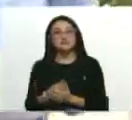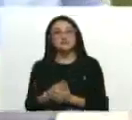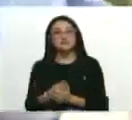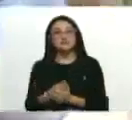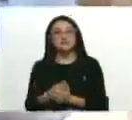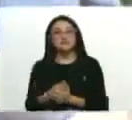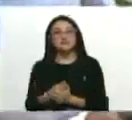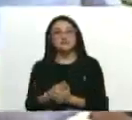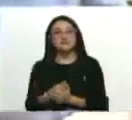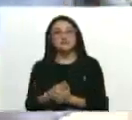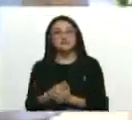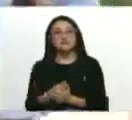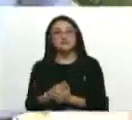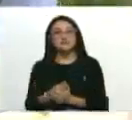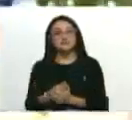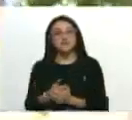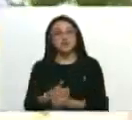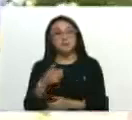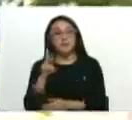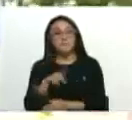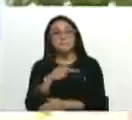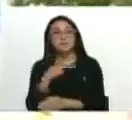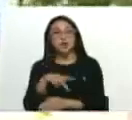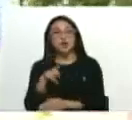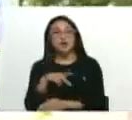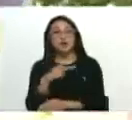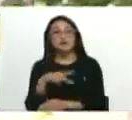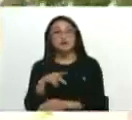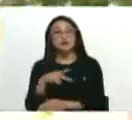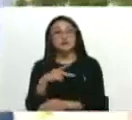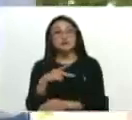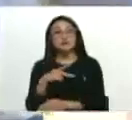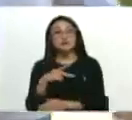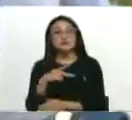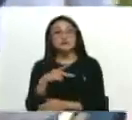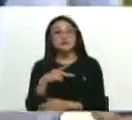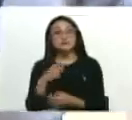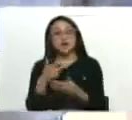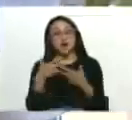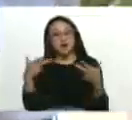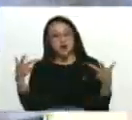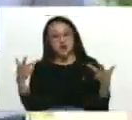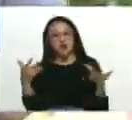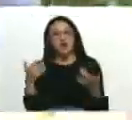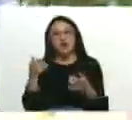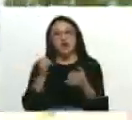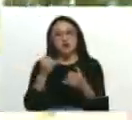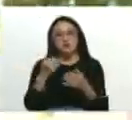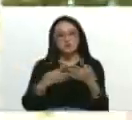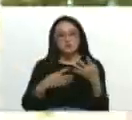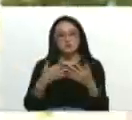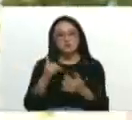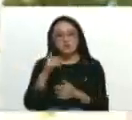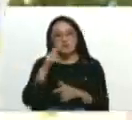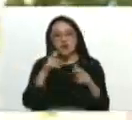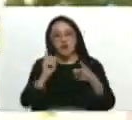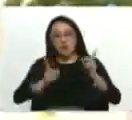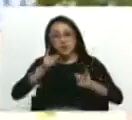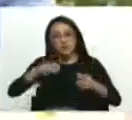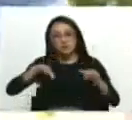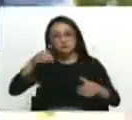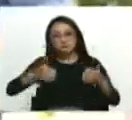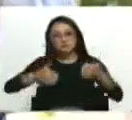El ministro dice que gente. No, bueno, pero tenemos narradores, aquí está Farfán, aquí hay otros